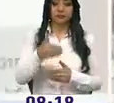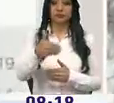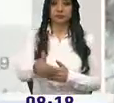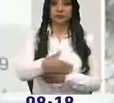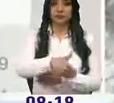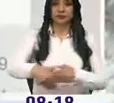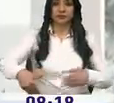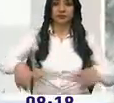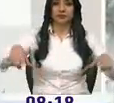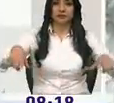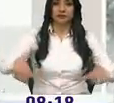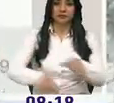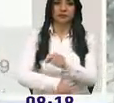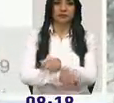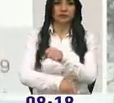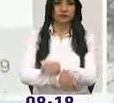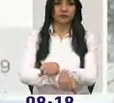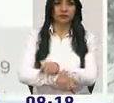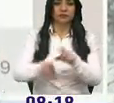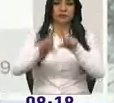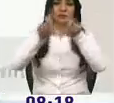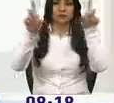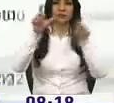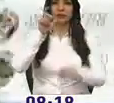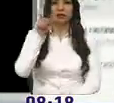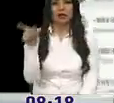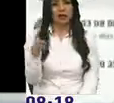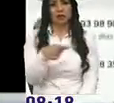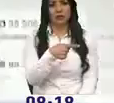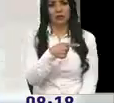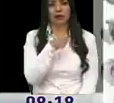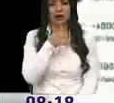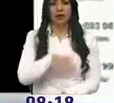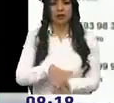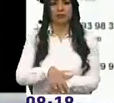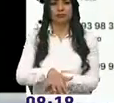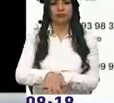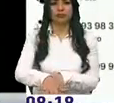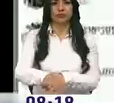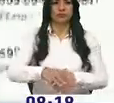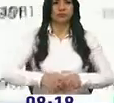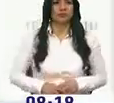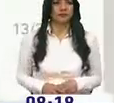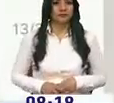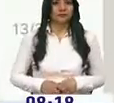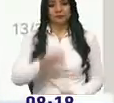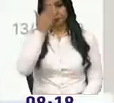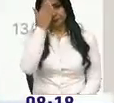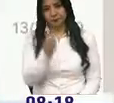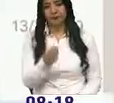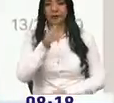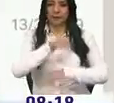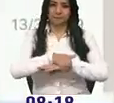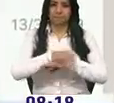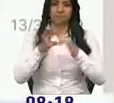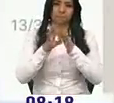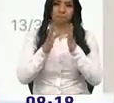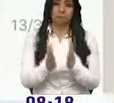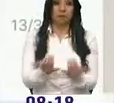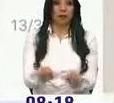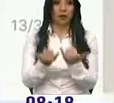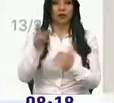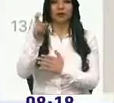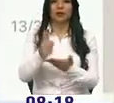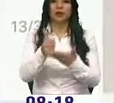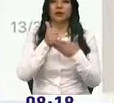fútbol. Empresa agua potable, se va el agua en esta parte. Buenas tardes, estimado Roberto, estamos urgente su ayuda, San